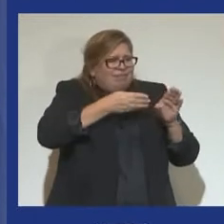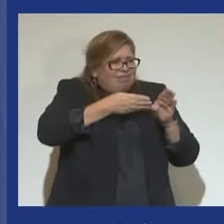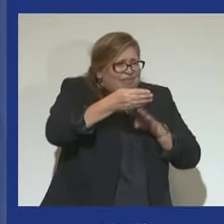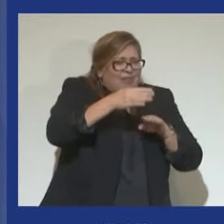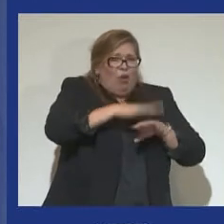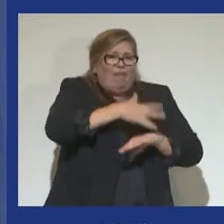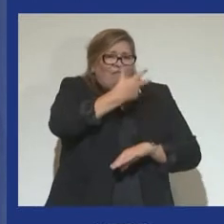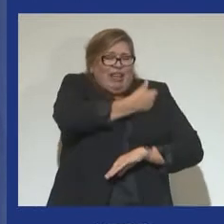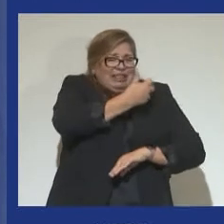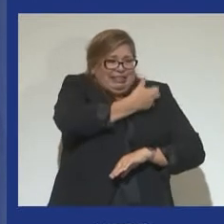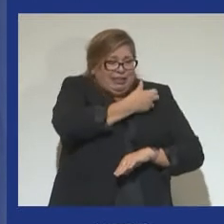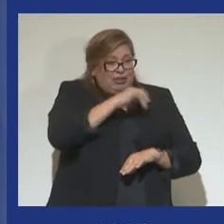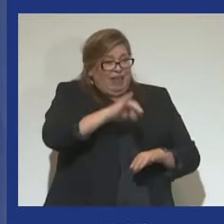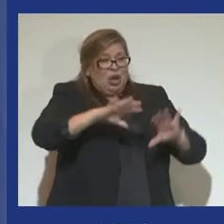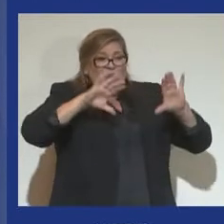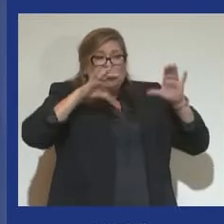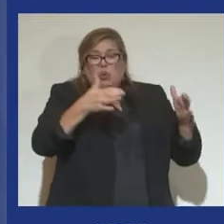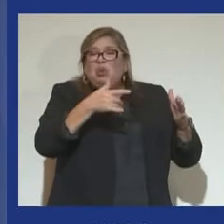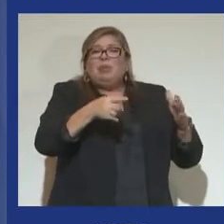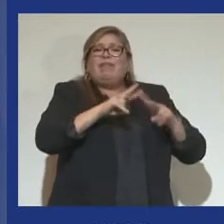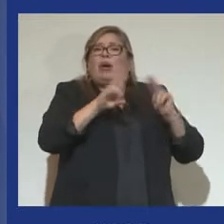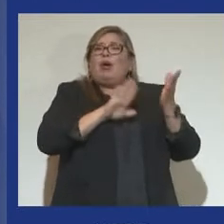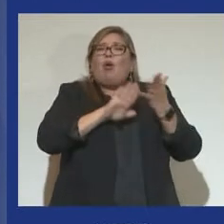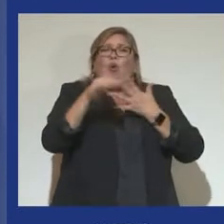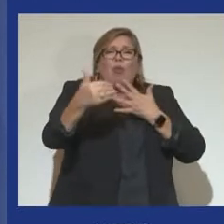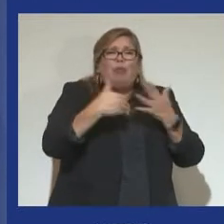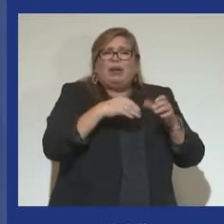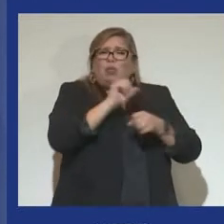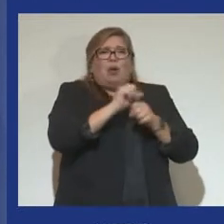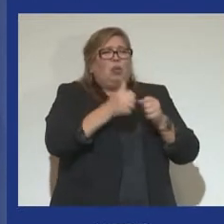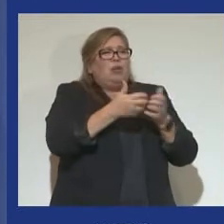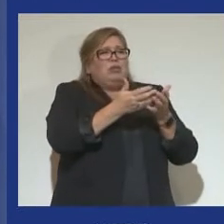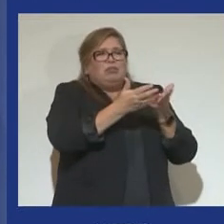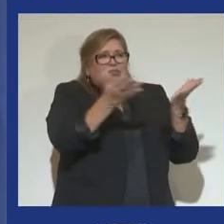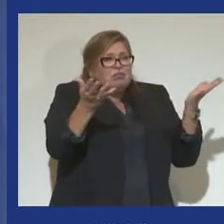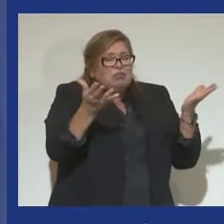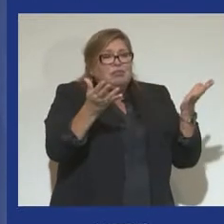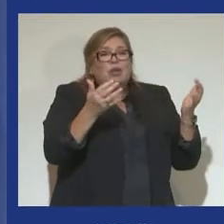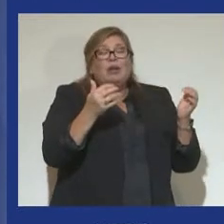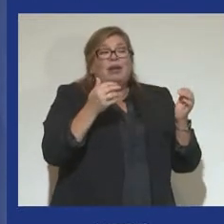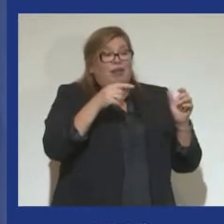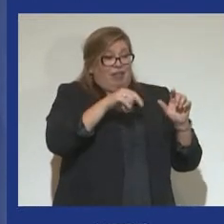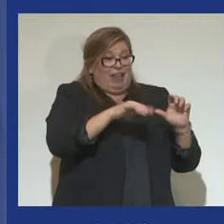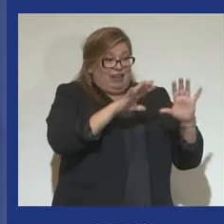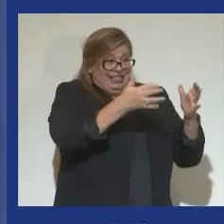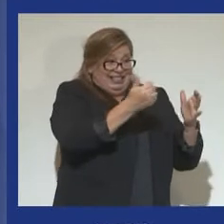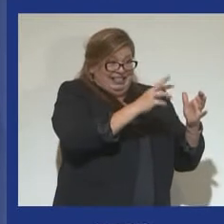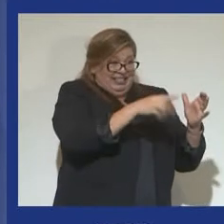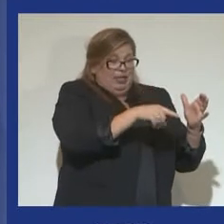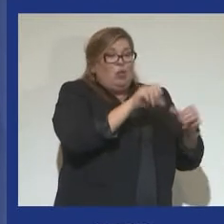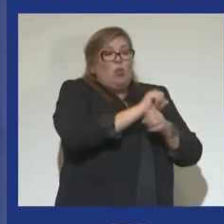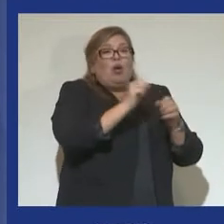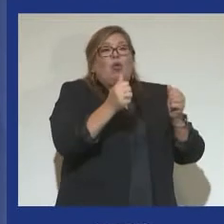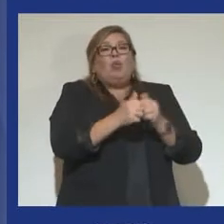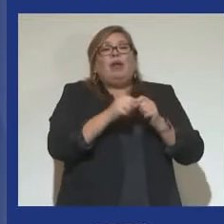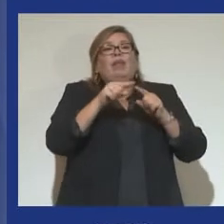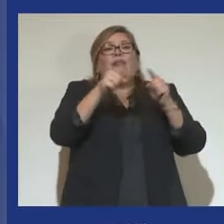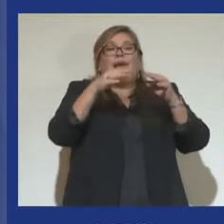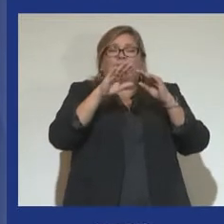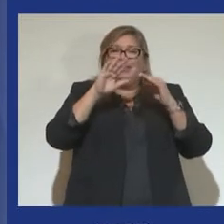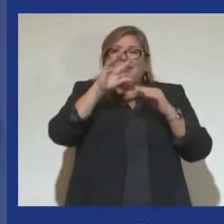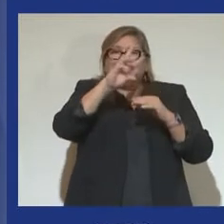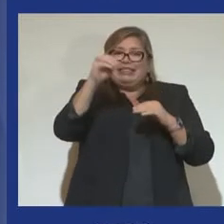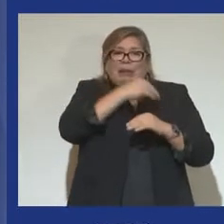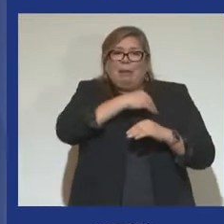ellos han estado trabajando de manera muy pobre y pública colaborando con un tercer grupo de 60 miembros de